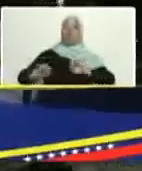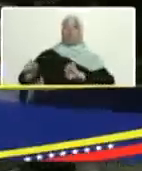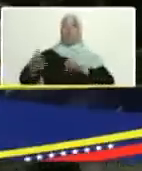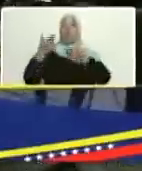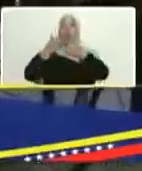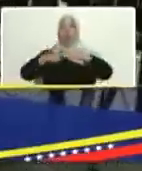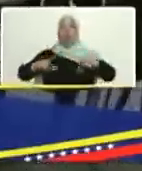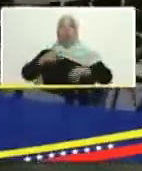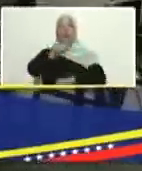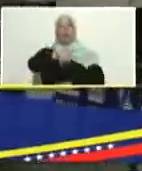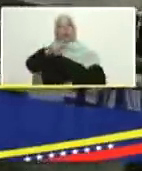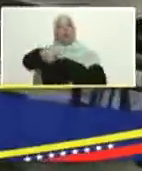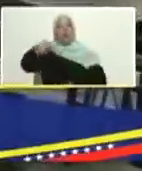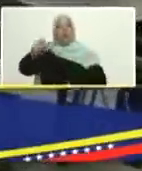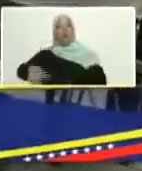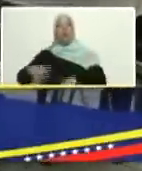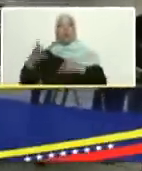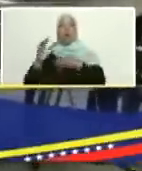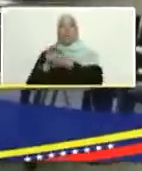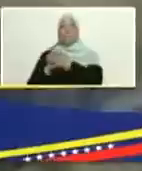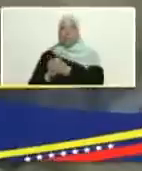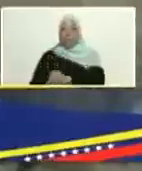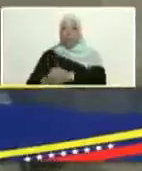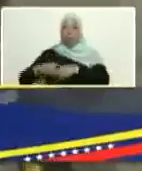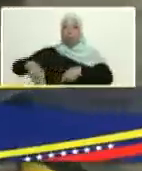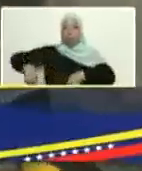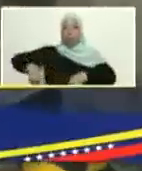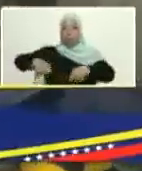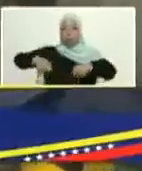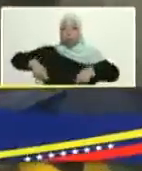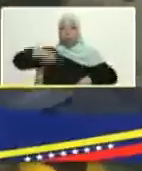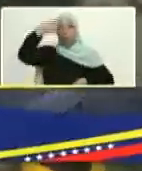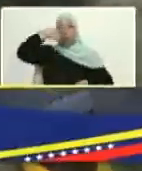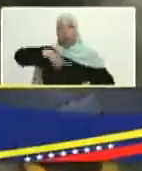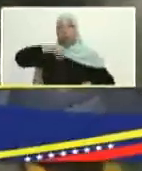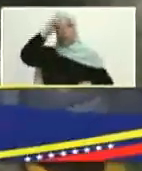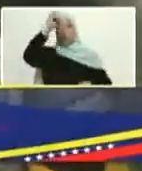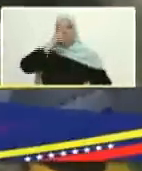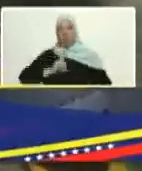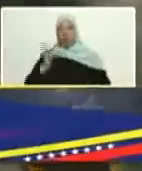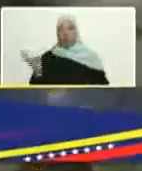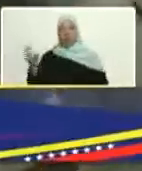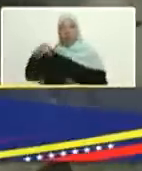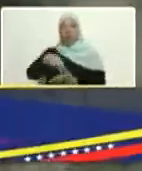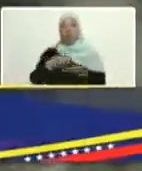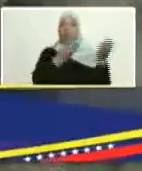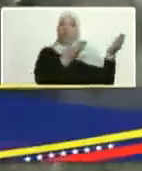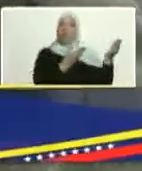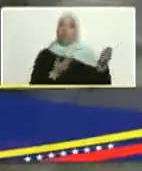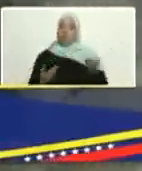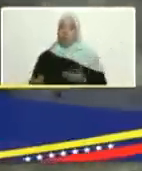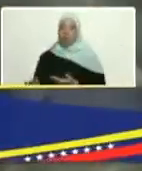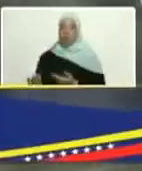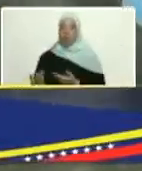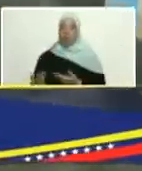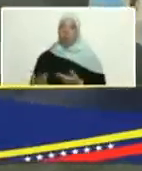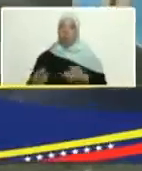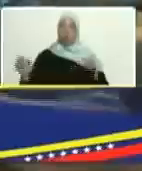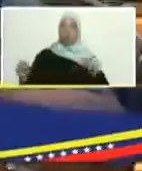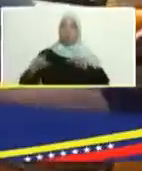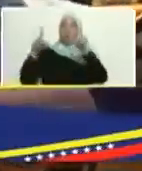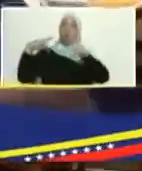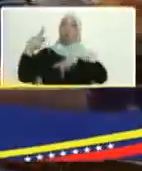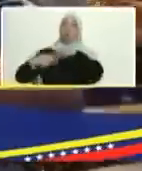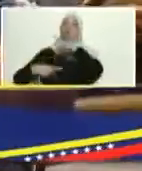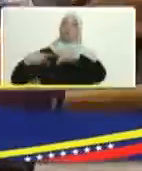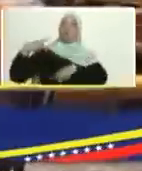hiperestadores, donde compañeros de sillas de ruedas los ponemos de pie. Bienvenido a el milagro de la